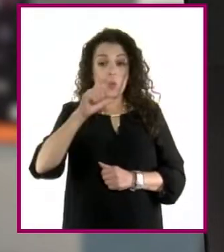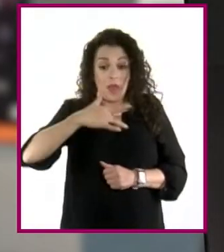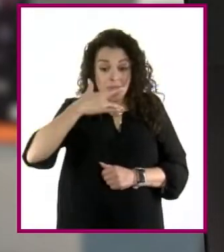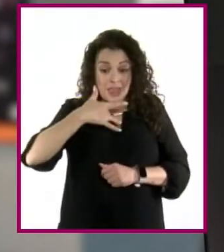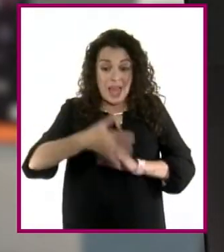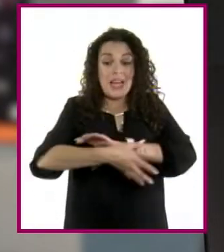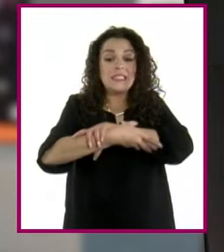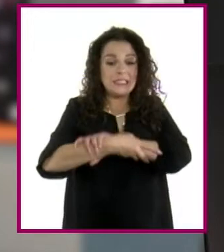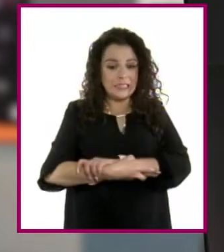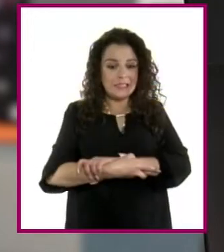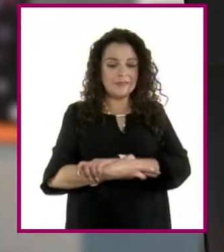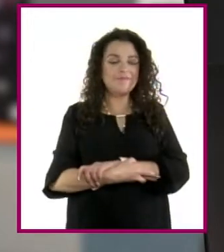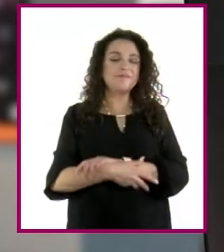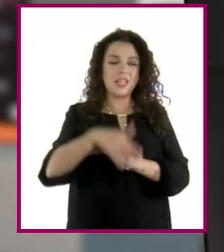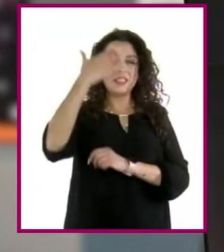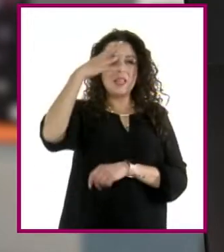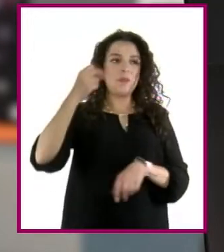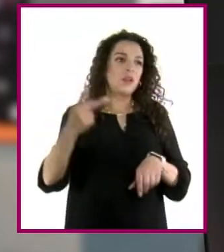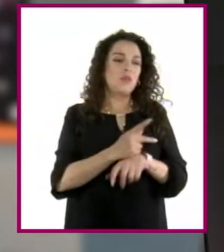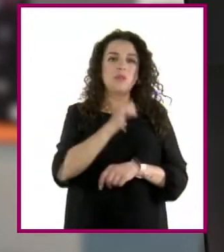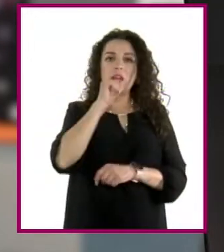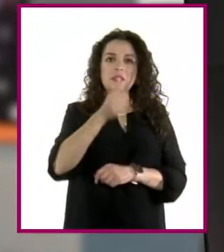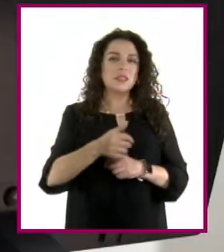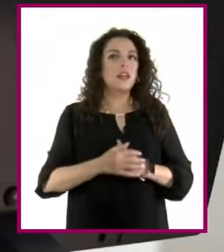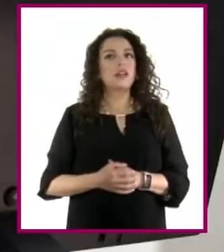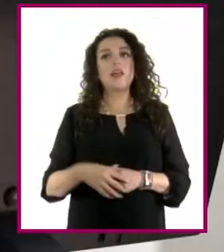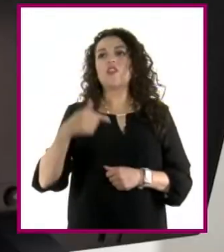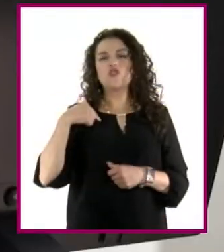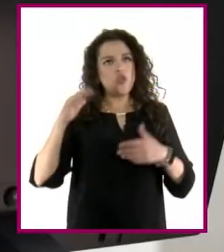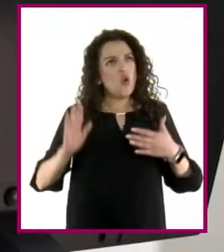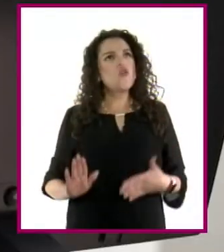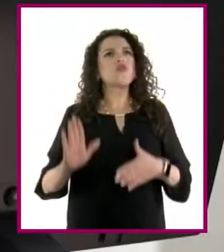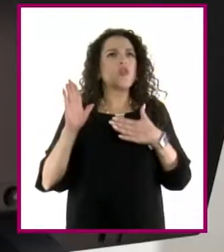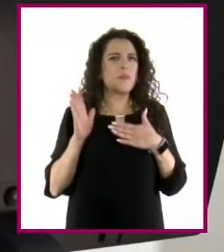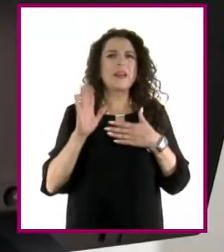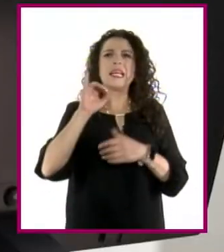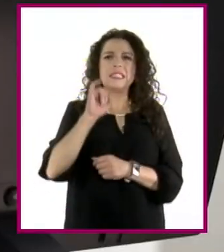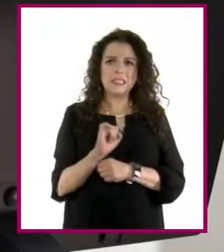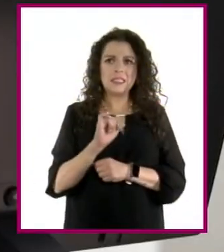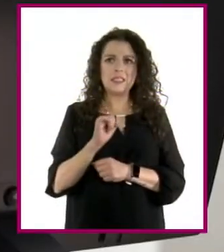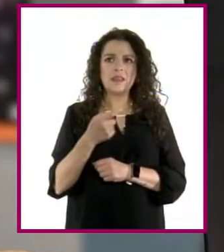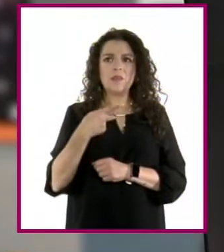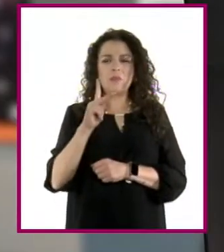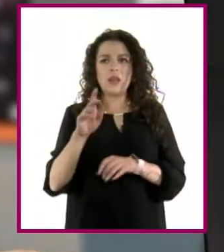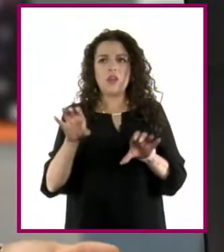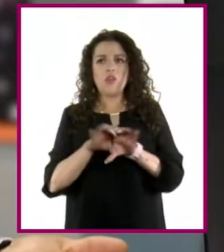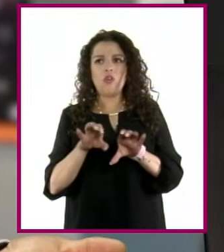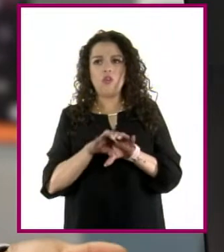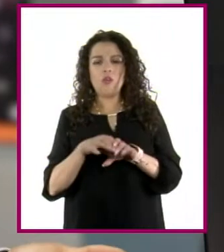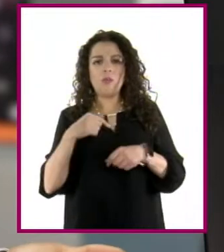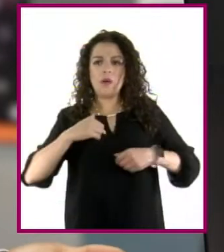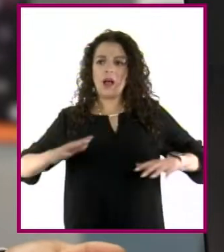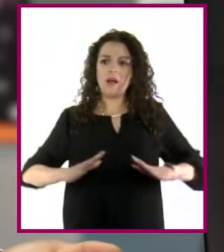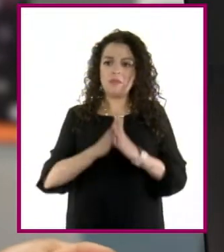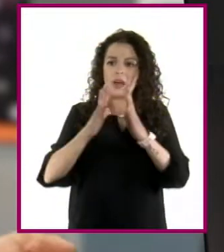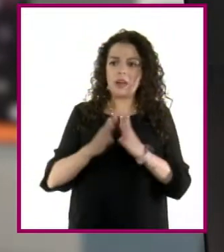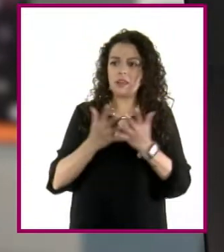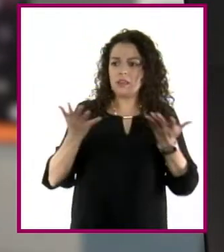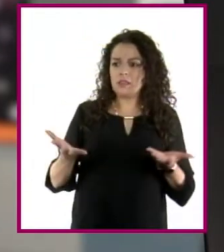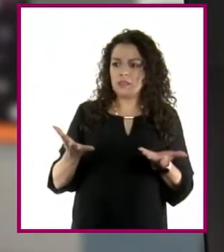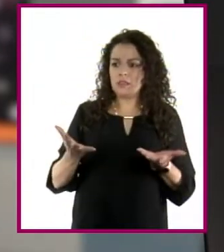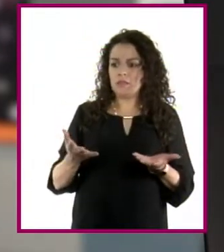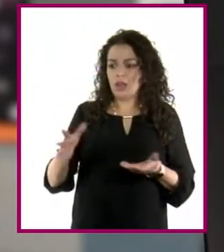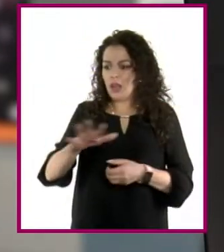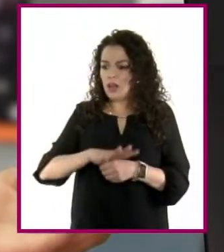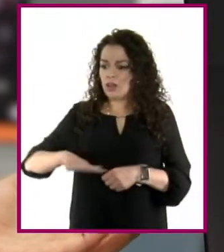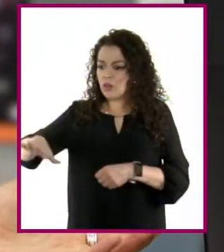¿no? Puedes estar comprometido con los fines que se buscan y decidir no participar en una decisión, aunque sea colectiva, porque